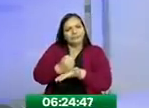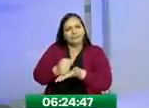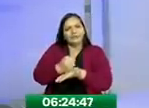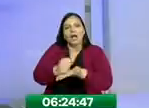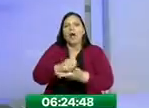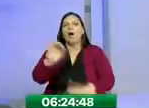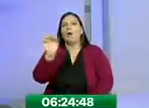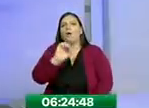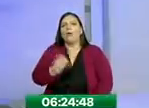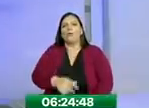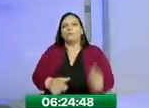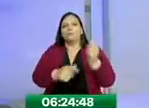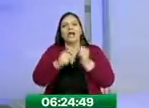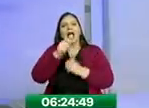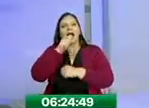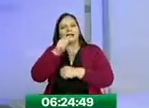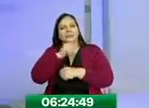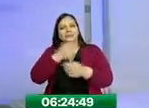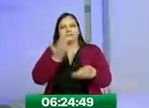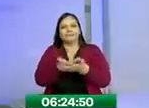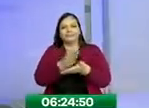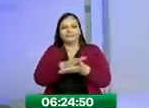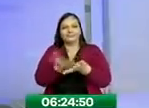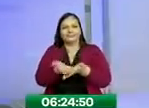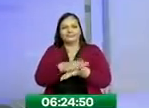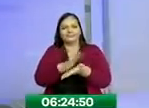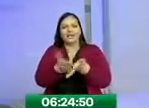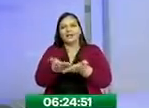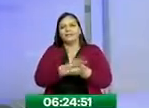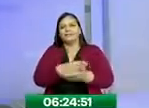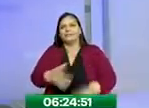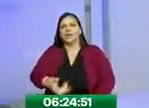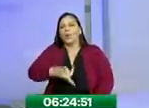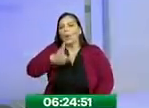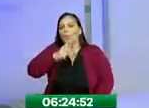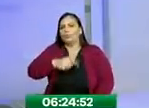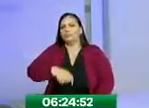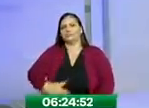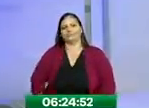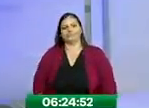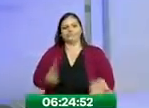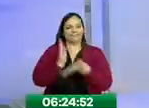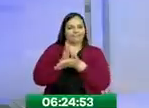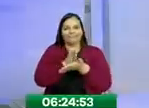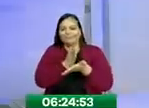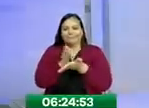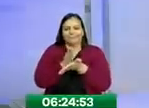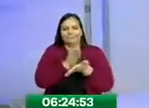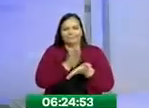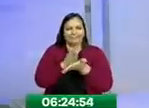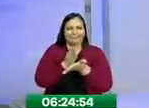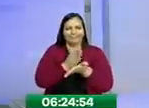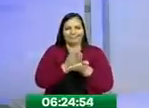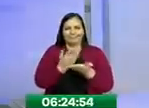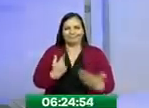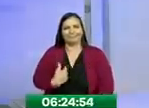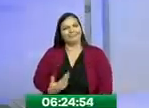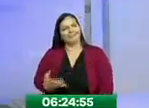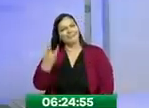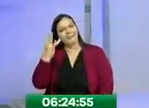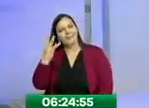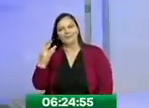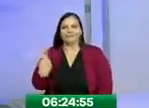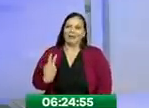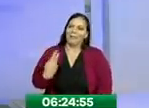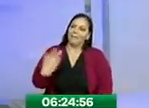Polito? Y un jugo de badea, dice que le gusta el jugo de badea. Bueno, entonces va con jugo de badea. Es momento propicio para tener